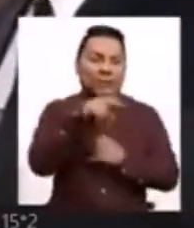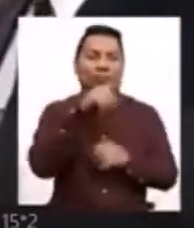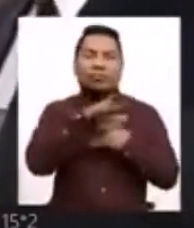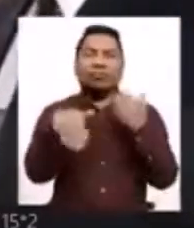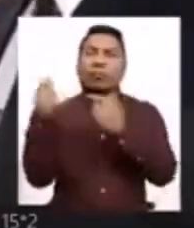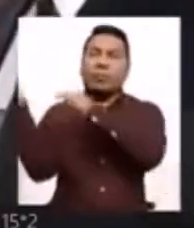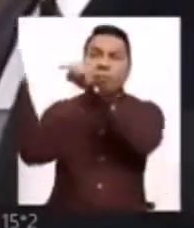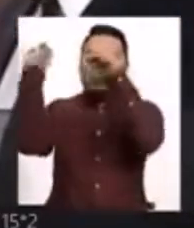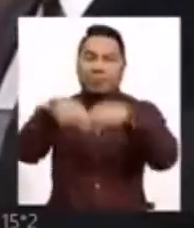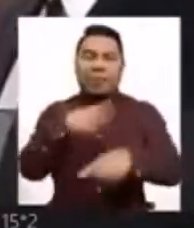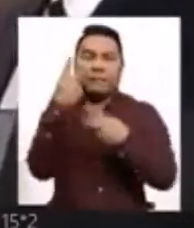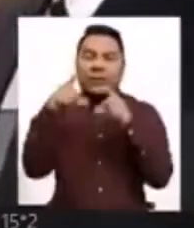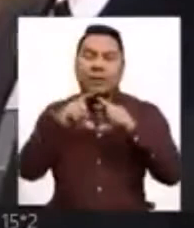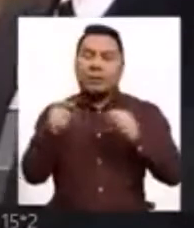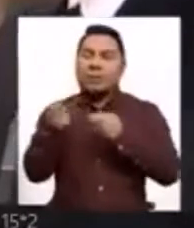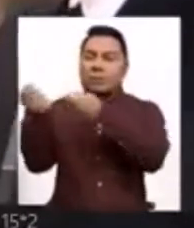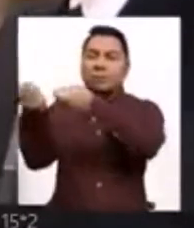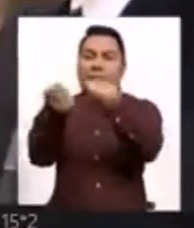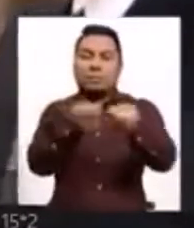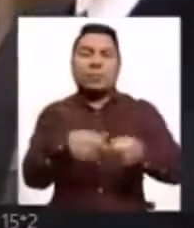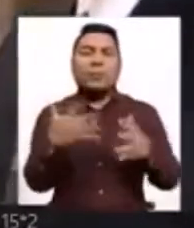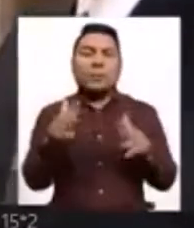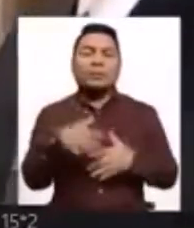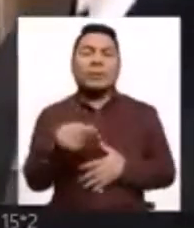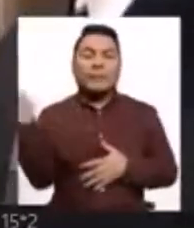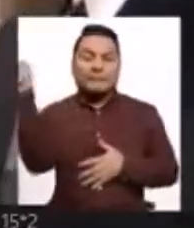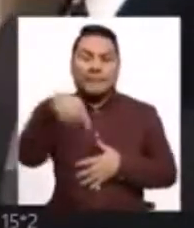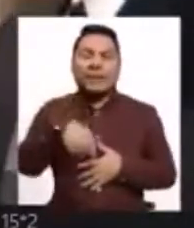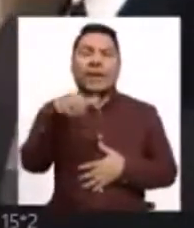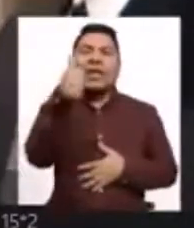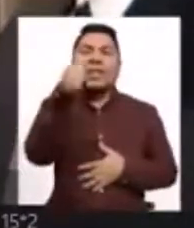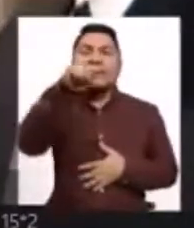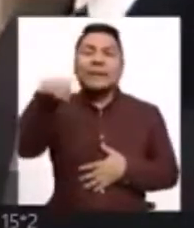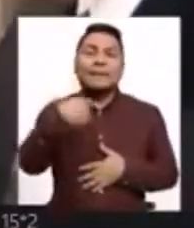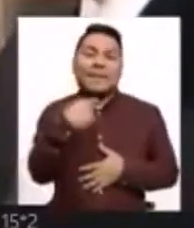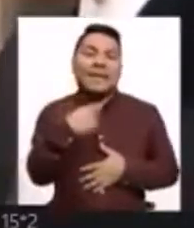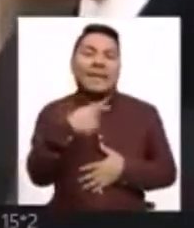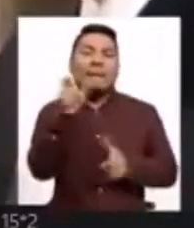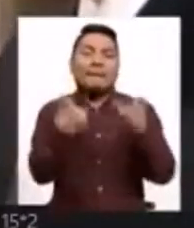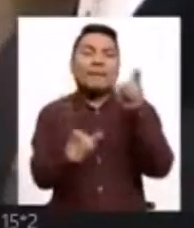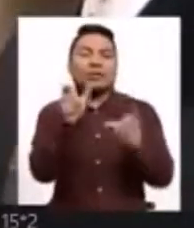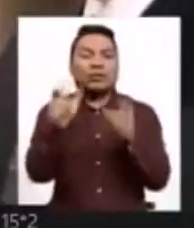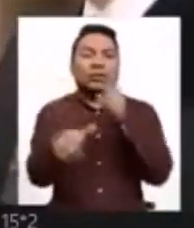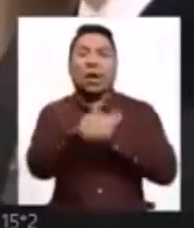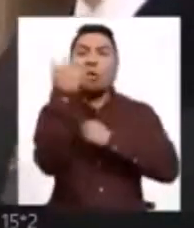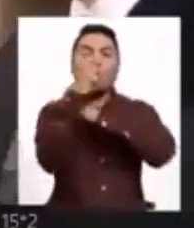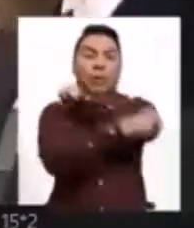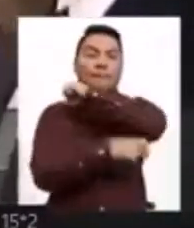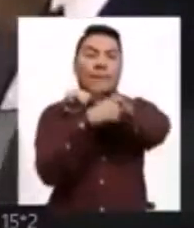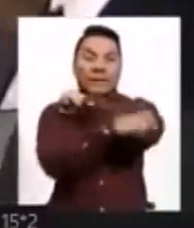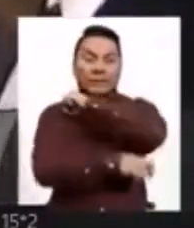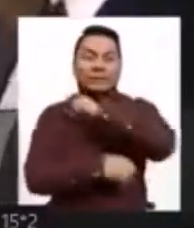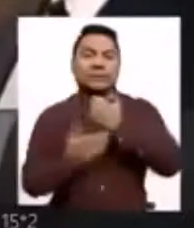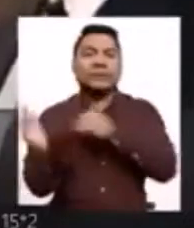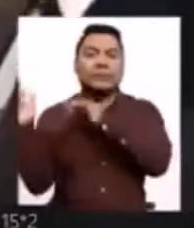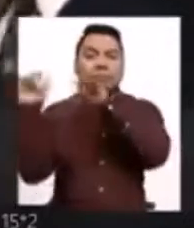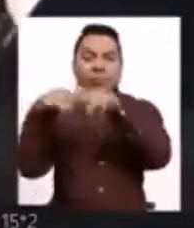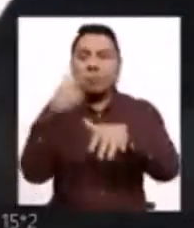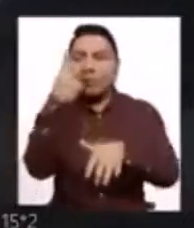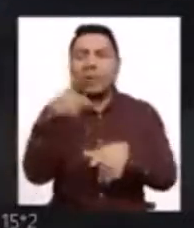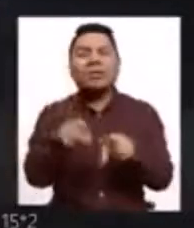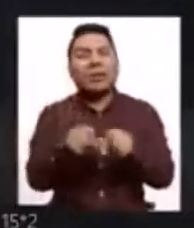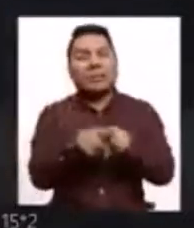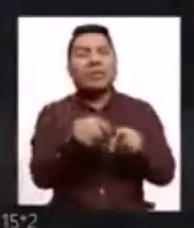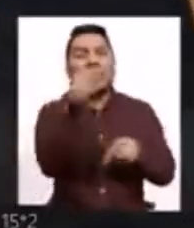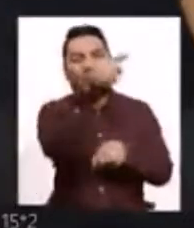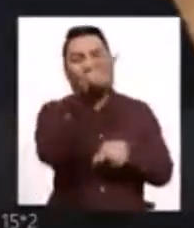calcula que están viniendo a Colombia aproximadamente 10.000 personas de otros países para poder ver al Santo Padre, ¿no? Probablemente lo mismo sucede en el caso del Perú, ¿no?